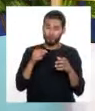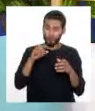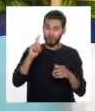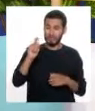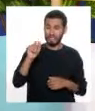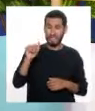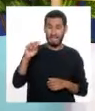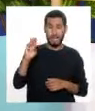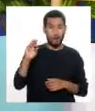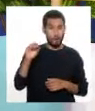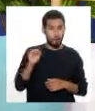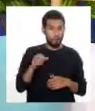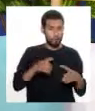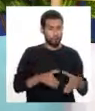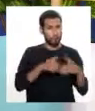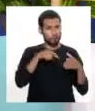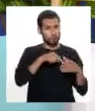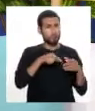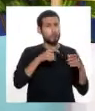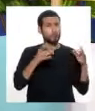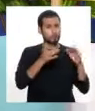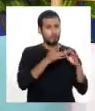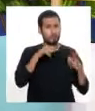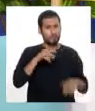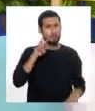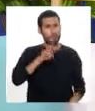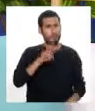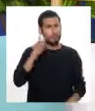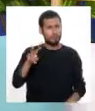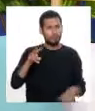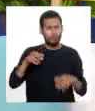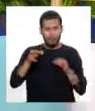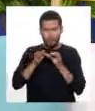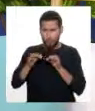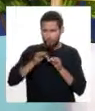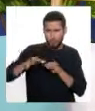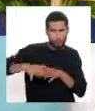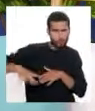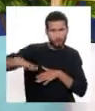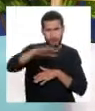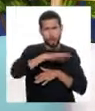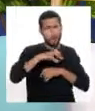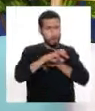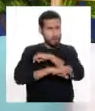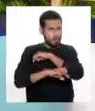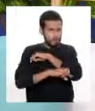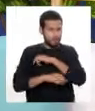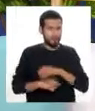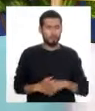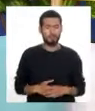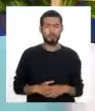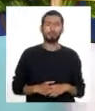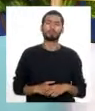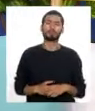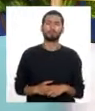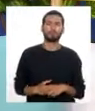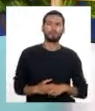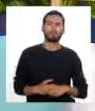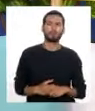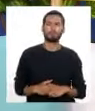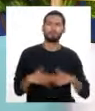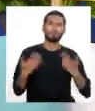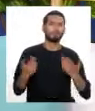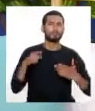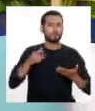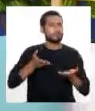tambos, estas plataformas ubicadas en 22 regiones del país, ¿no?, en donde se